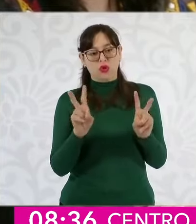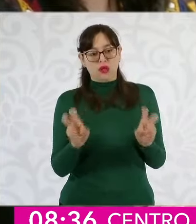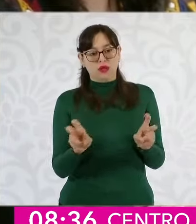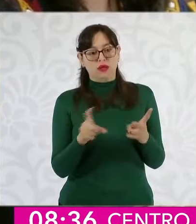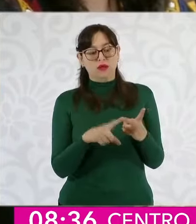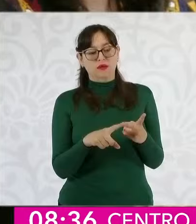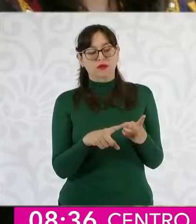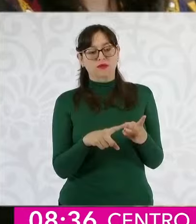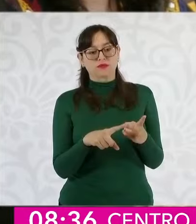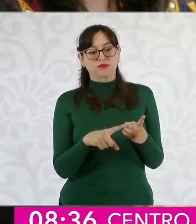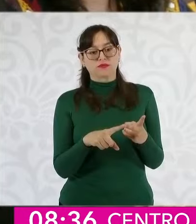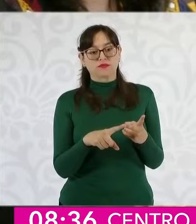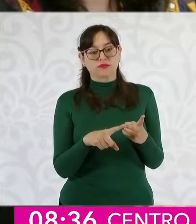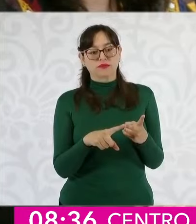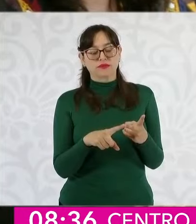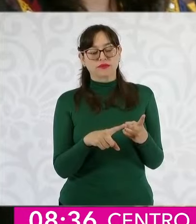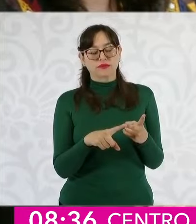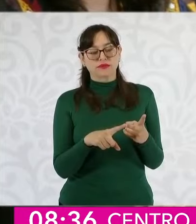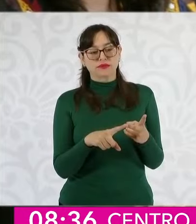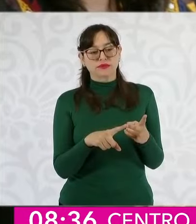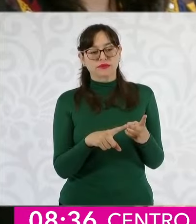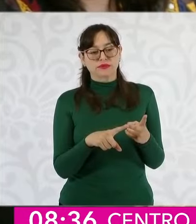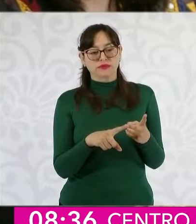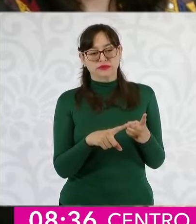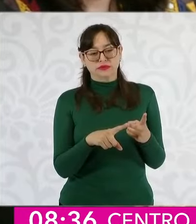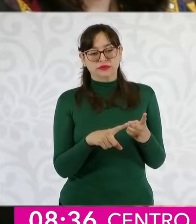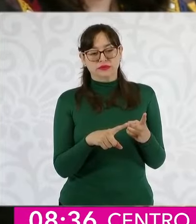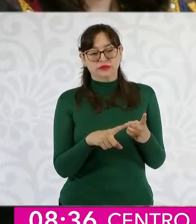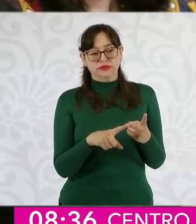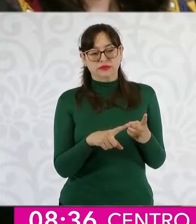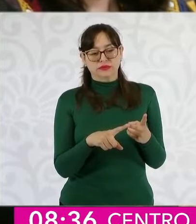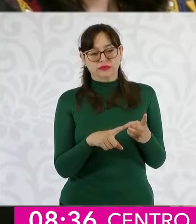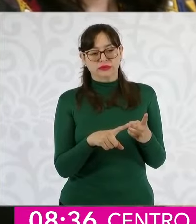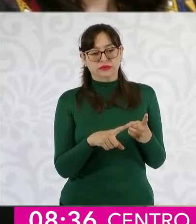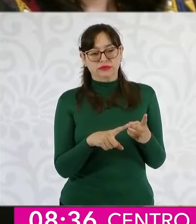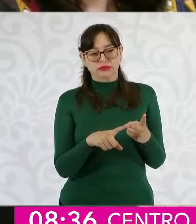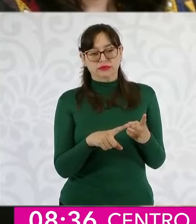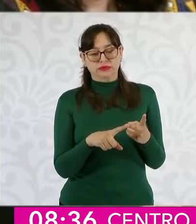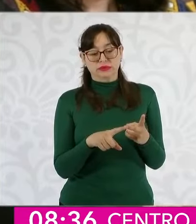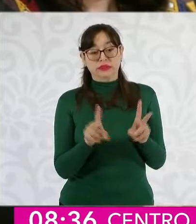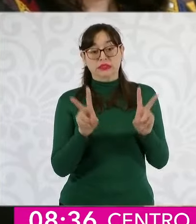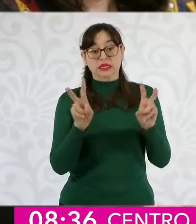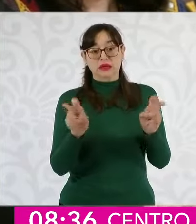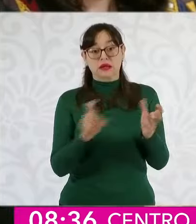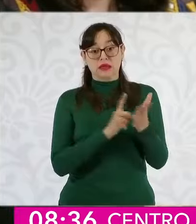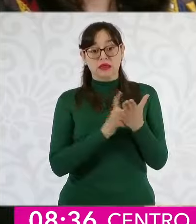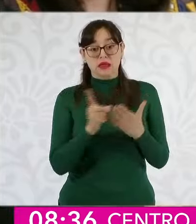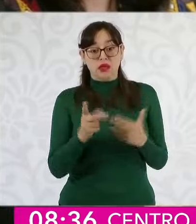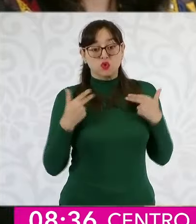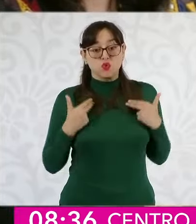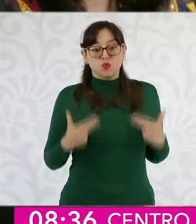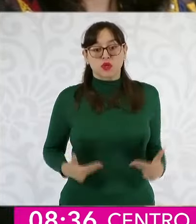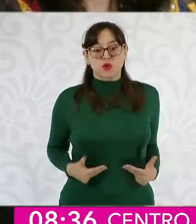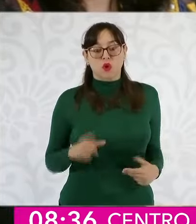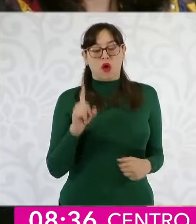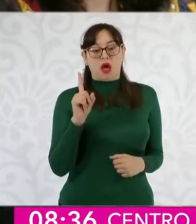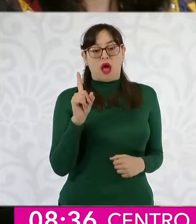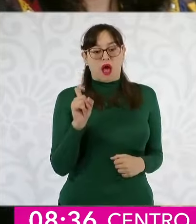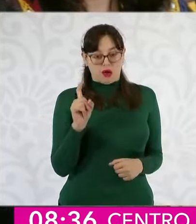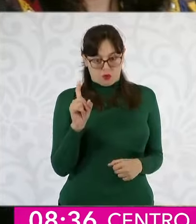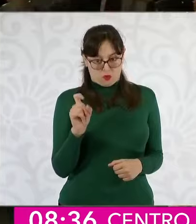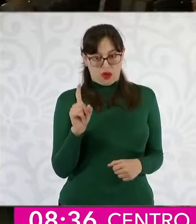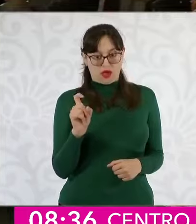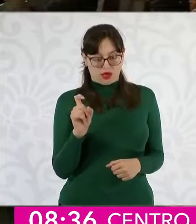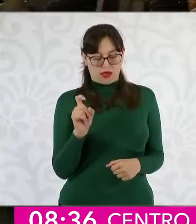compañeros. En el caso del acuerdo que se firmó para el derecho humano al agua, estas concesiones que en